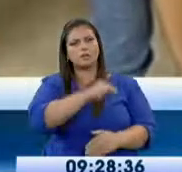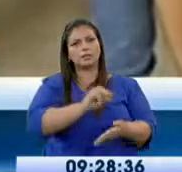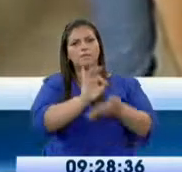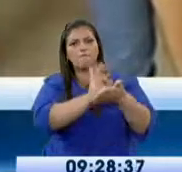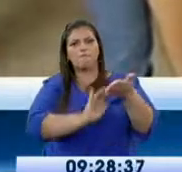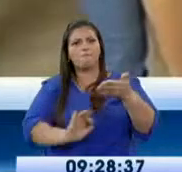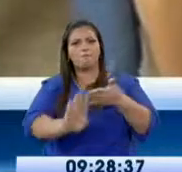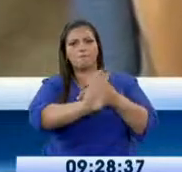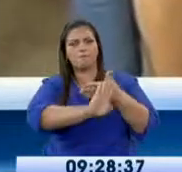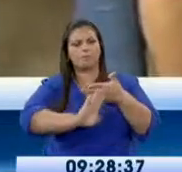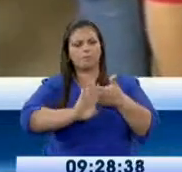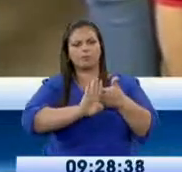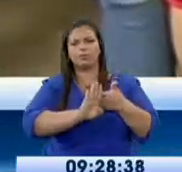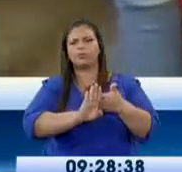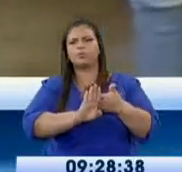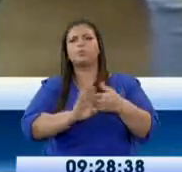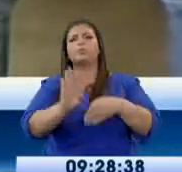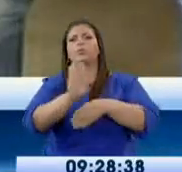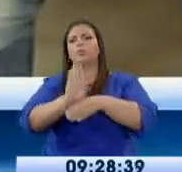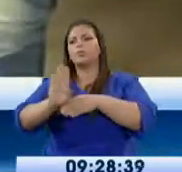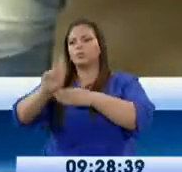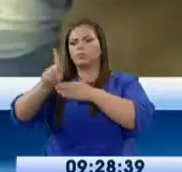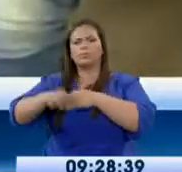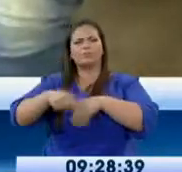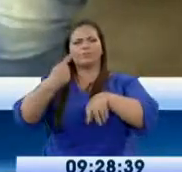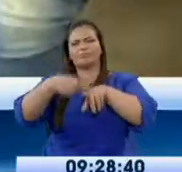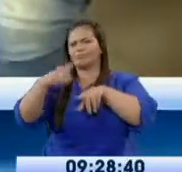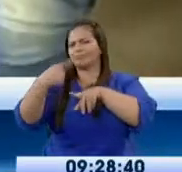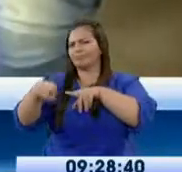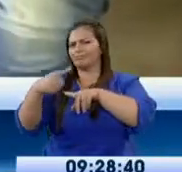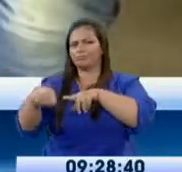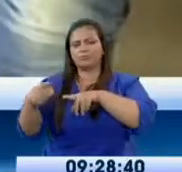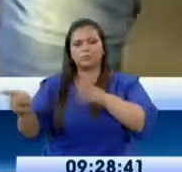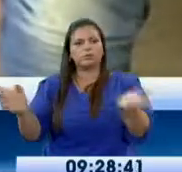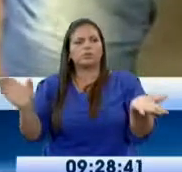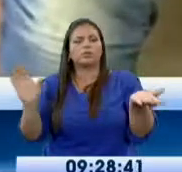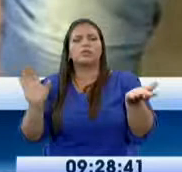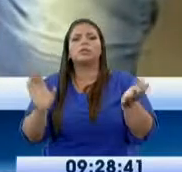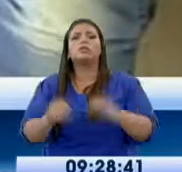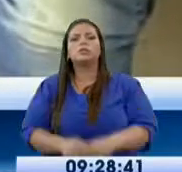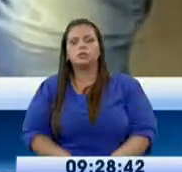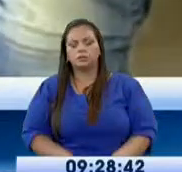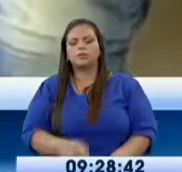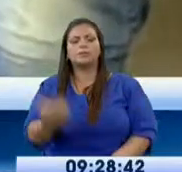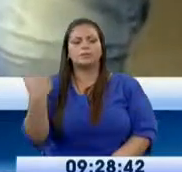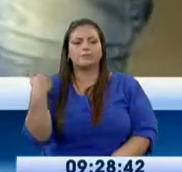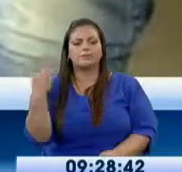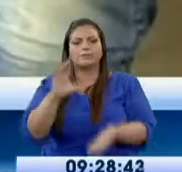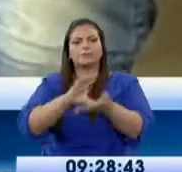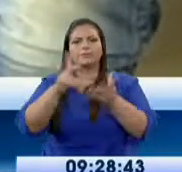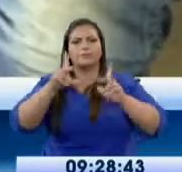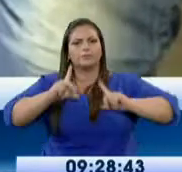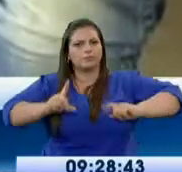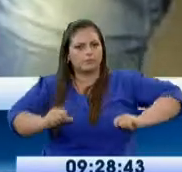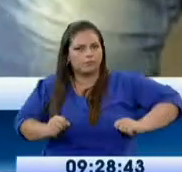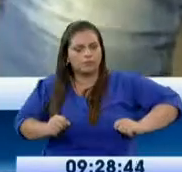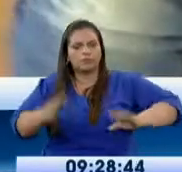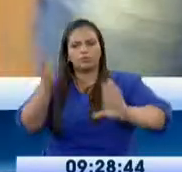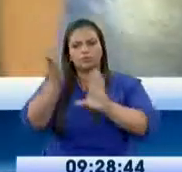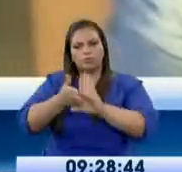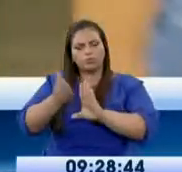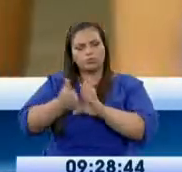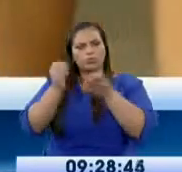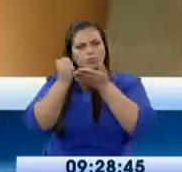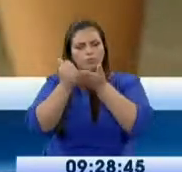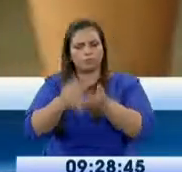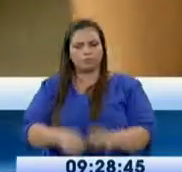está preparado para poder ayudar a todas las personas que lleguen con esta problemática. Ahora, en casa, apenas se descubre que un joven o